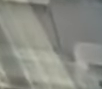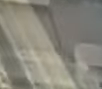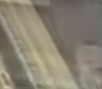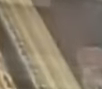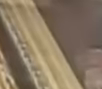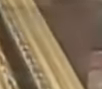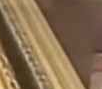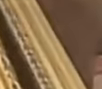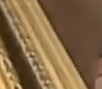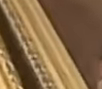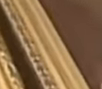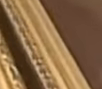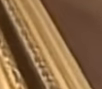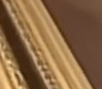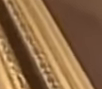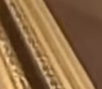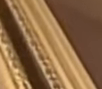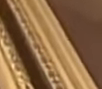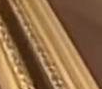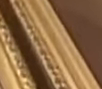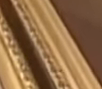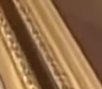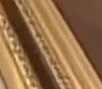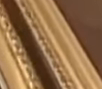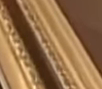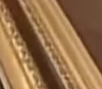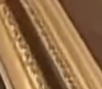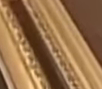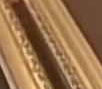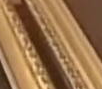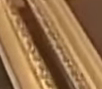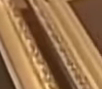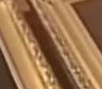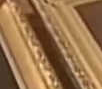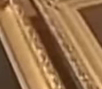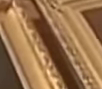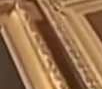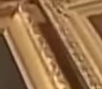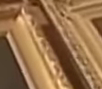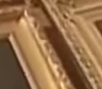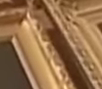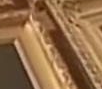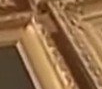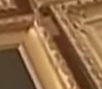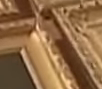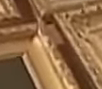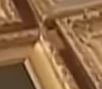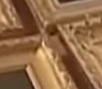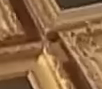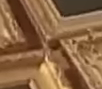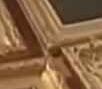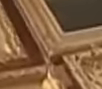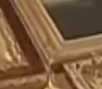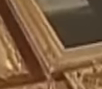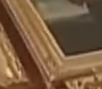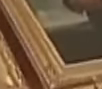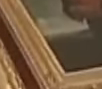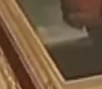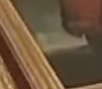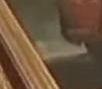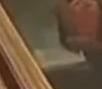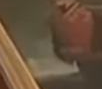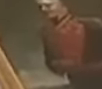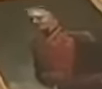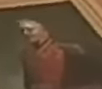estará dirigida por la vicepresidenta ejecutiva de la República, la doctora Delcy Rodríguez, así como por los presidentes de la Asamblea Nacional,